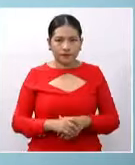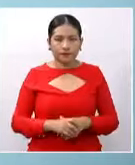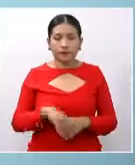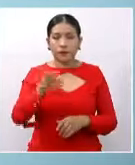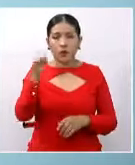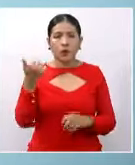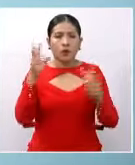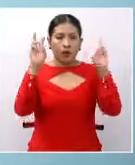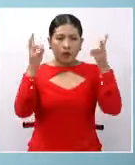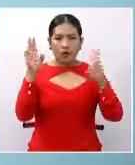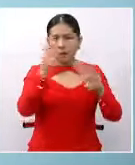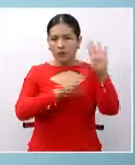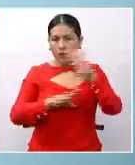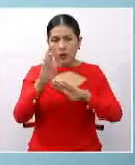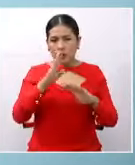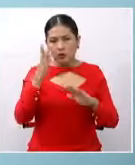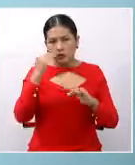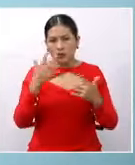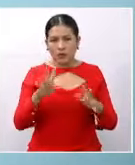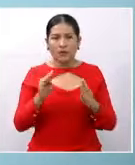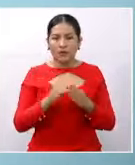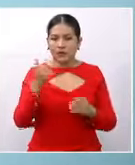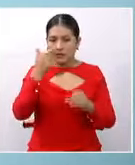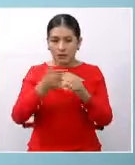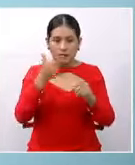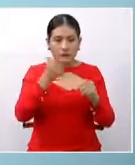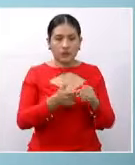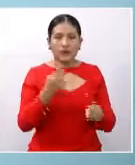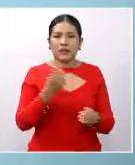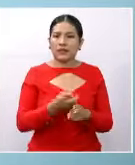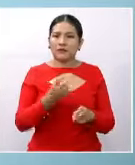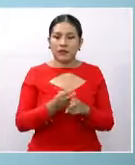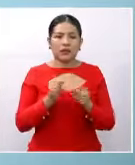Otro tema que preocupa es la carga irregular de combustibles.